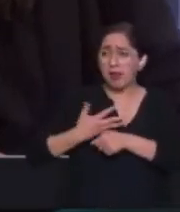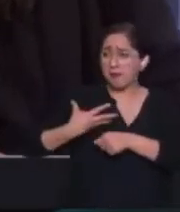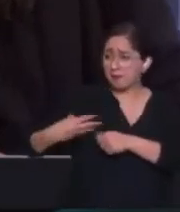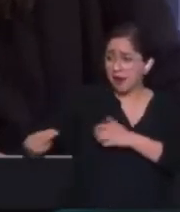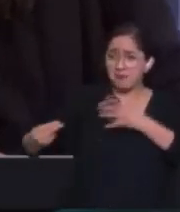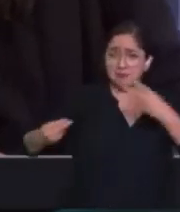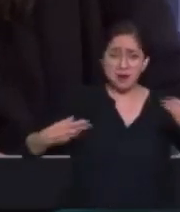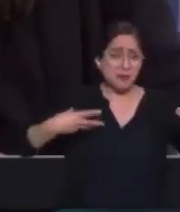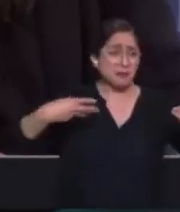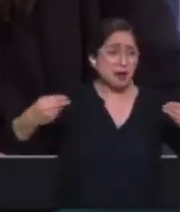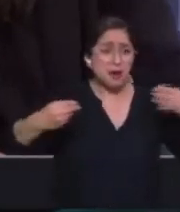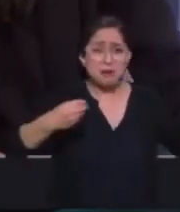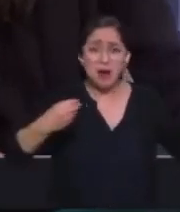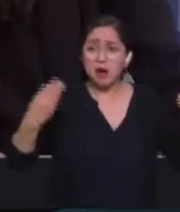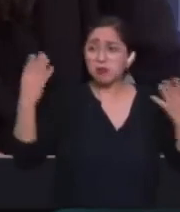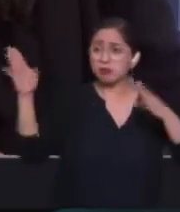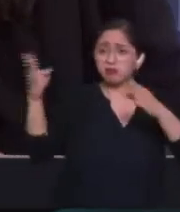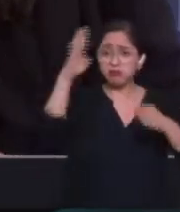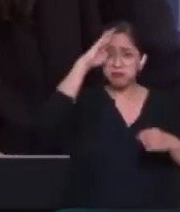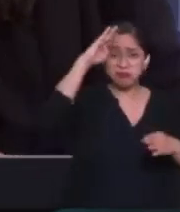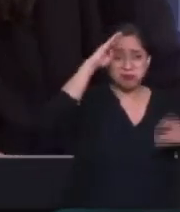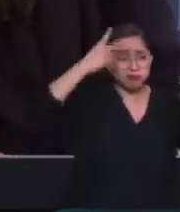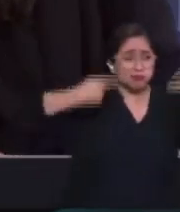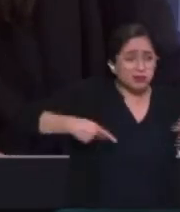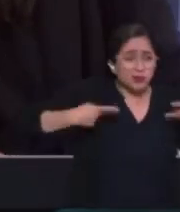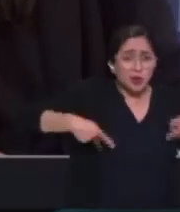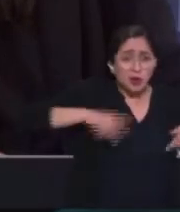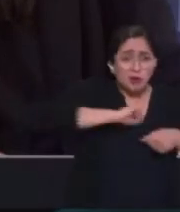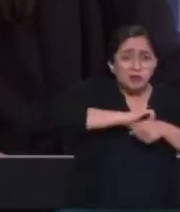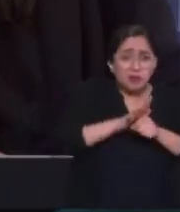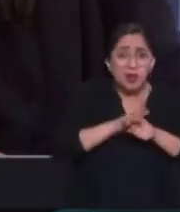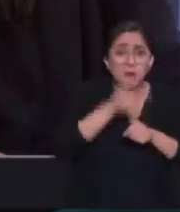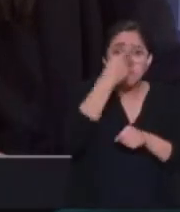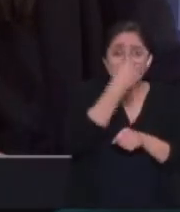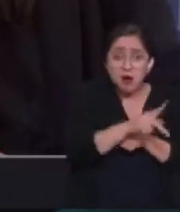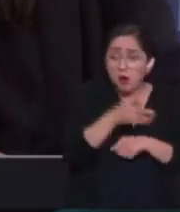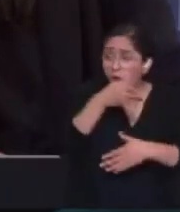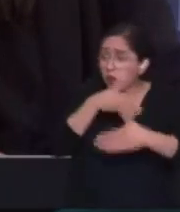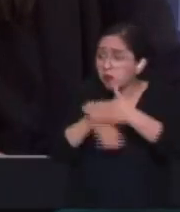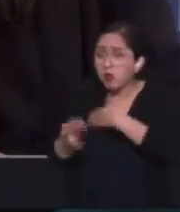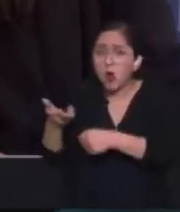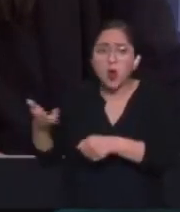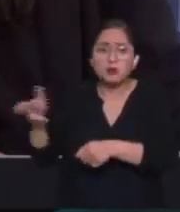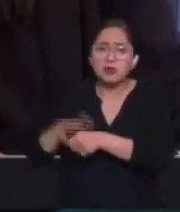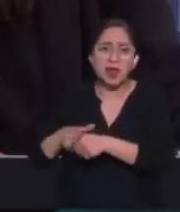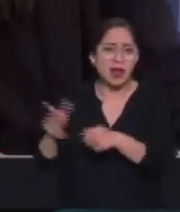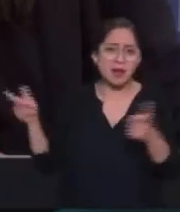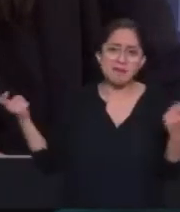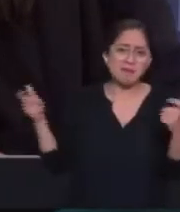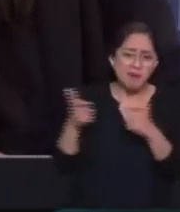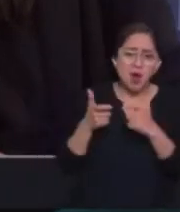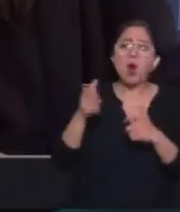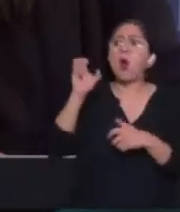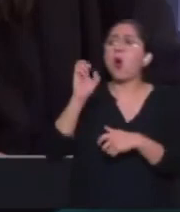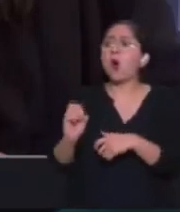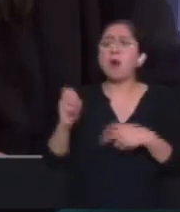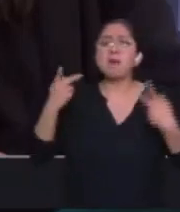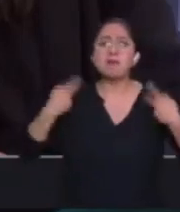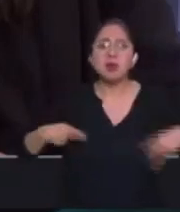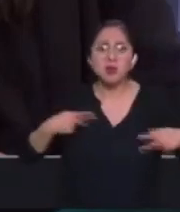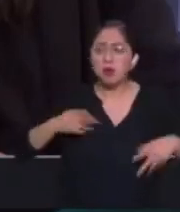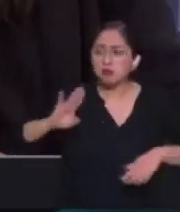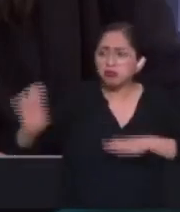no se ve un pico en hospitalizaciones o un pico en mortalidad o en letalidad, porque no tiene características más